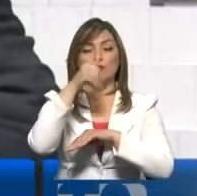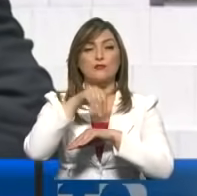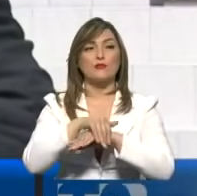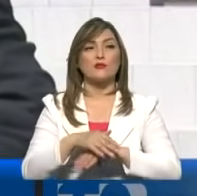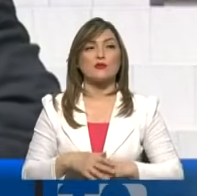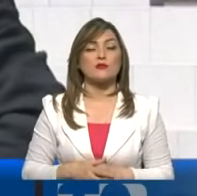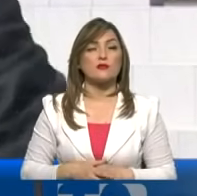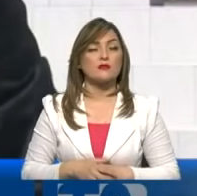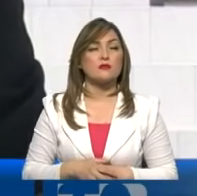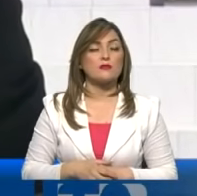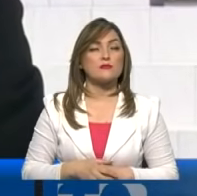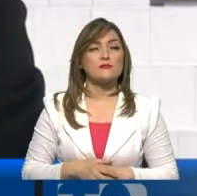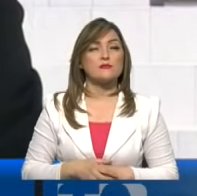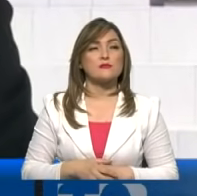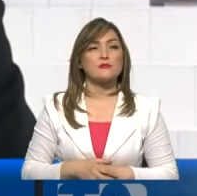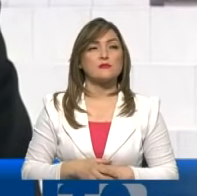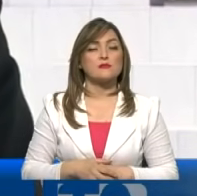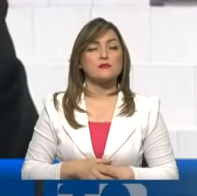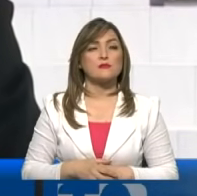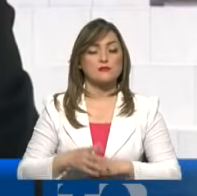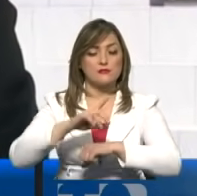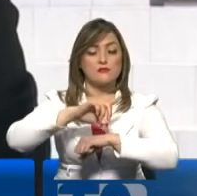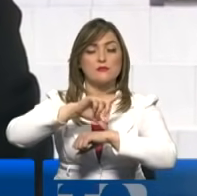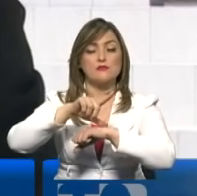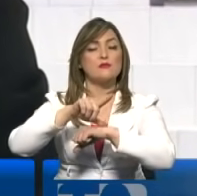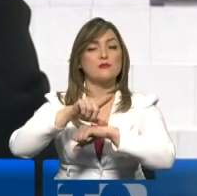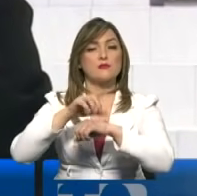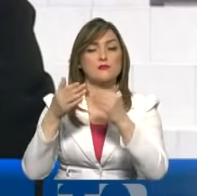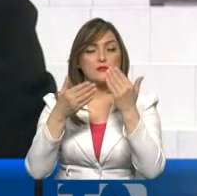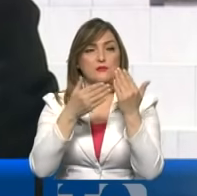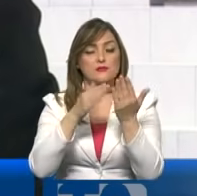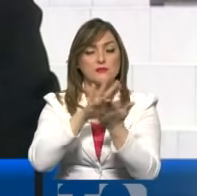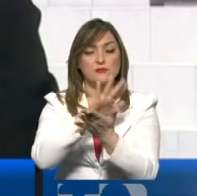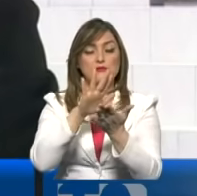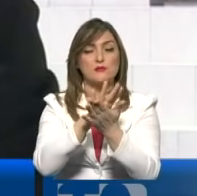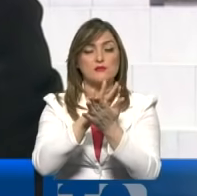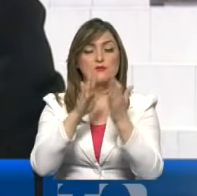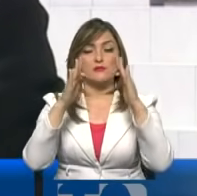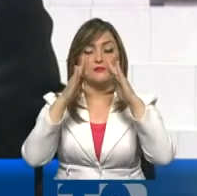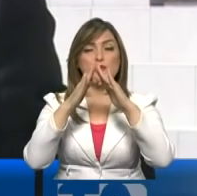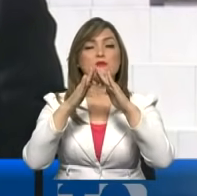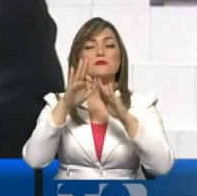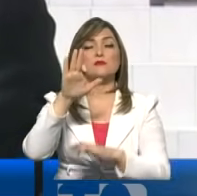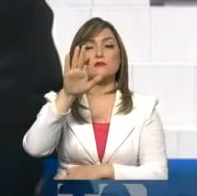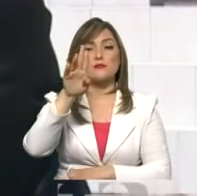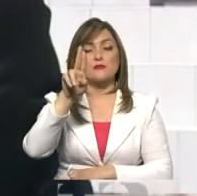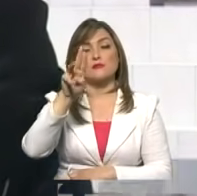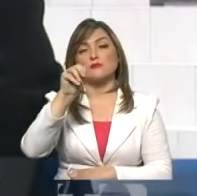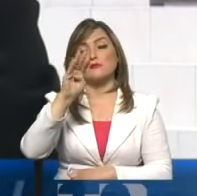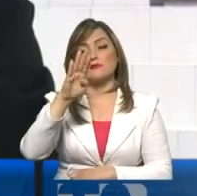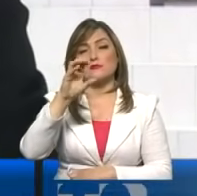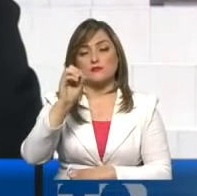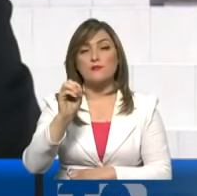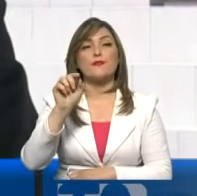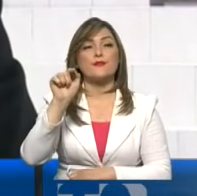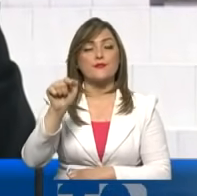Pocos minutos concluyó el evento preparado aquí en la unidad educativa Tumbaco, al oriente de Quito. Se desplazó hasta